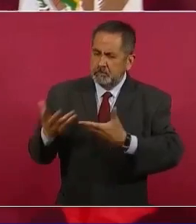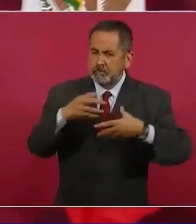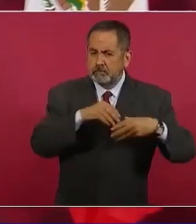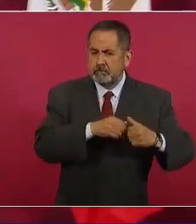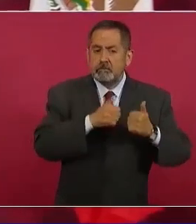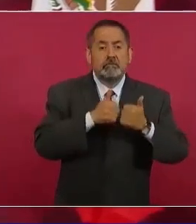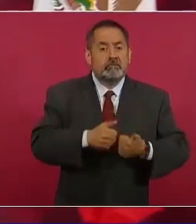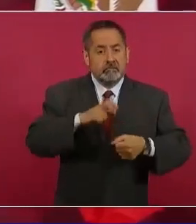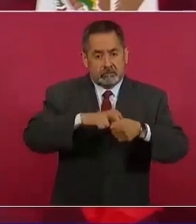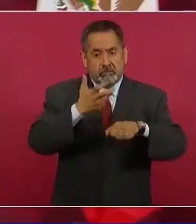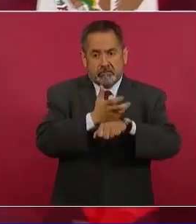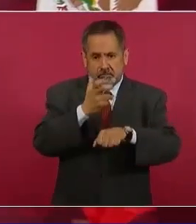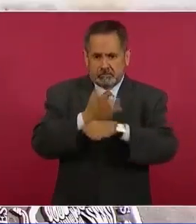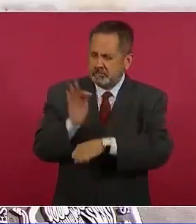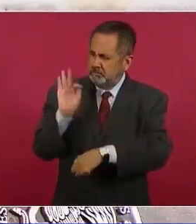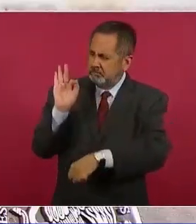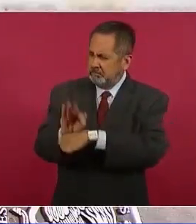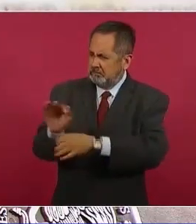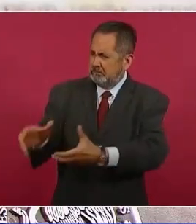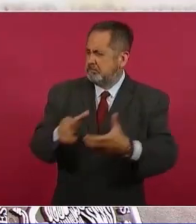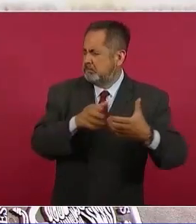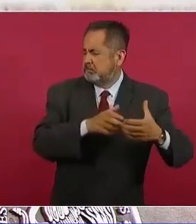el gobierno de Estados Unidos.